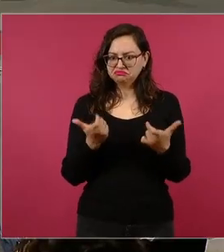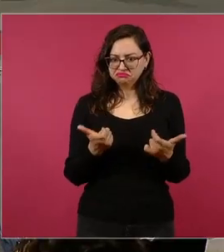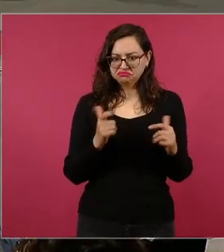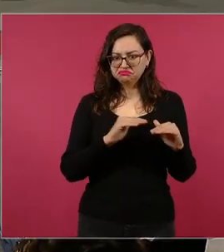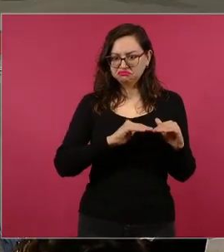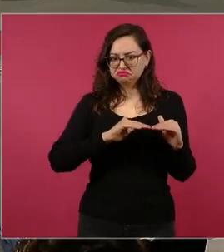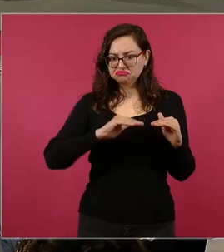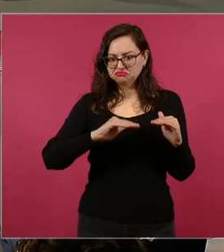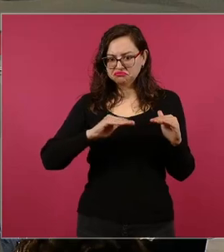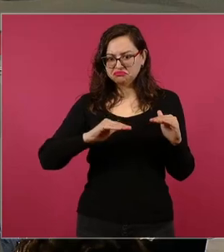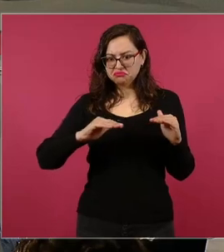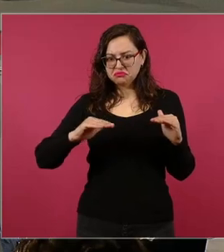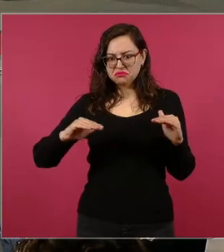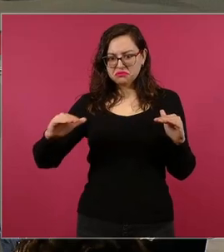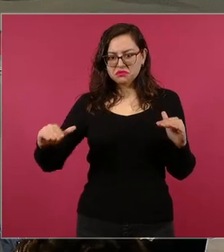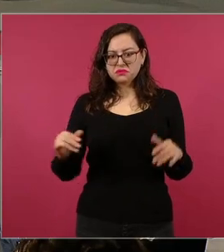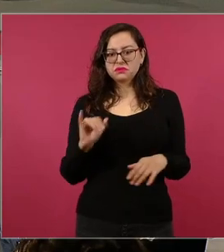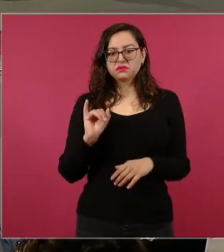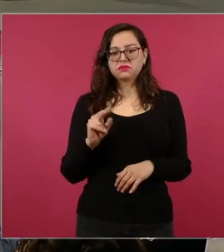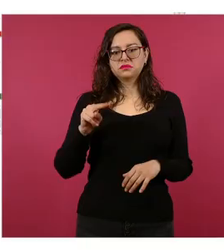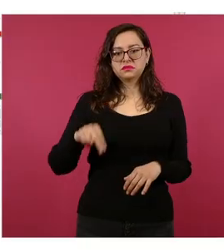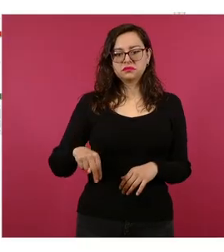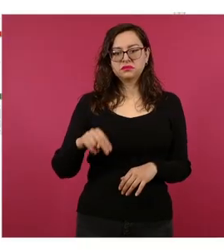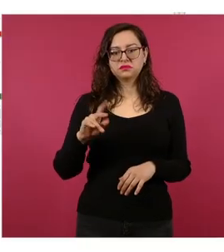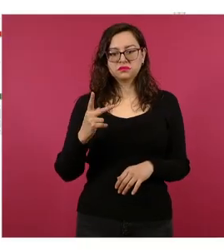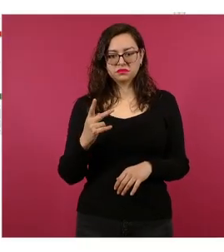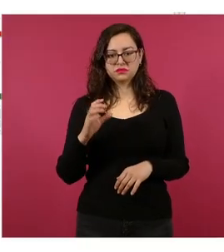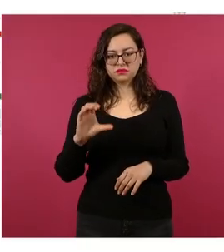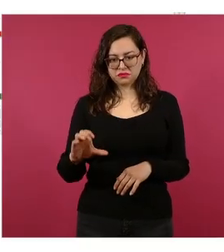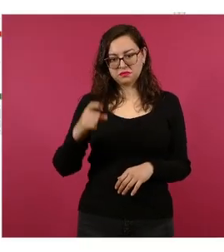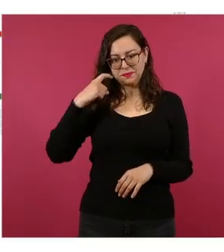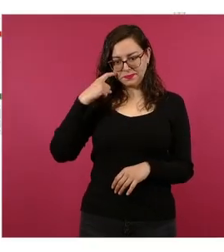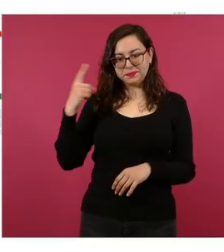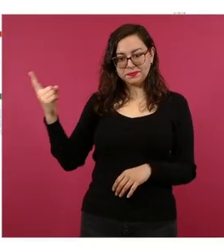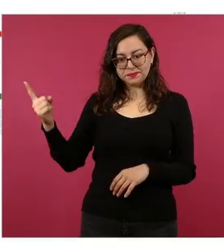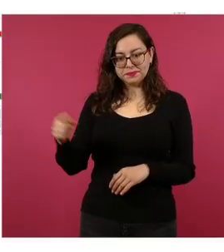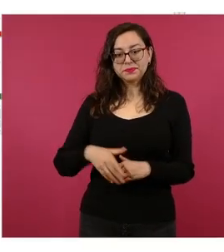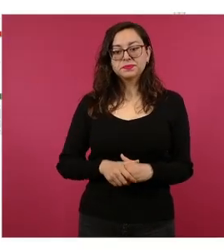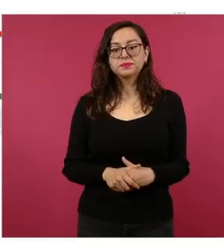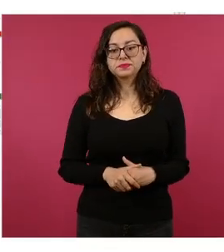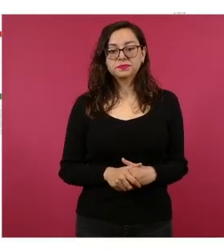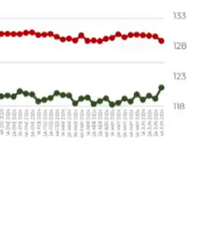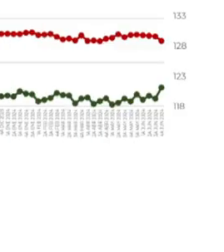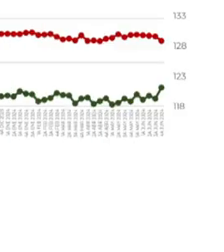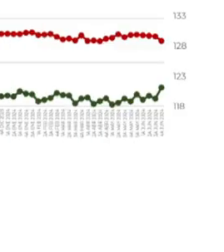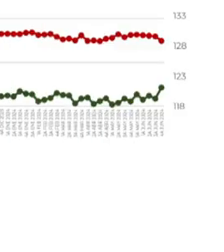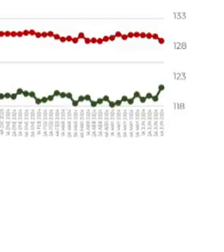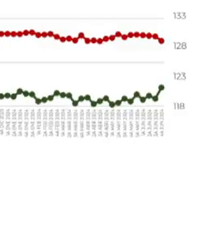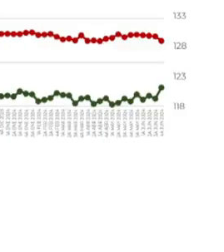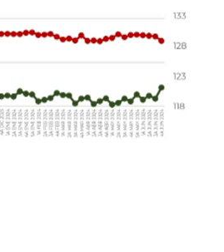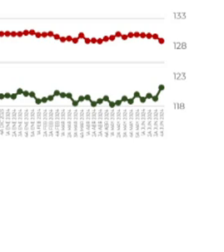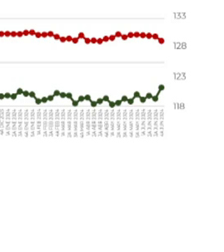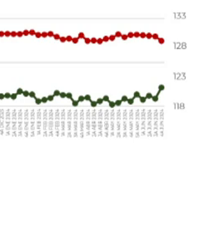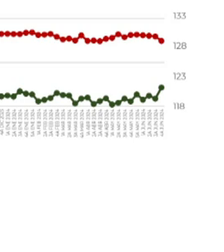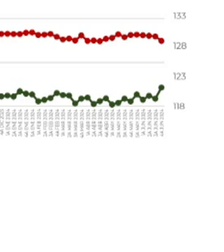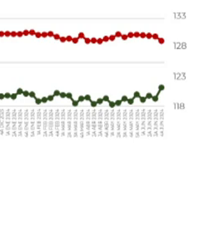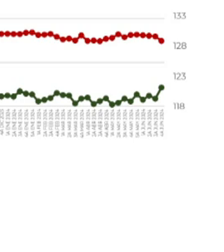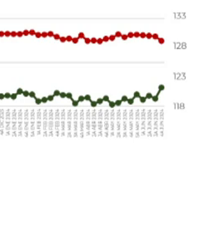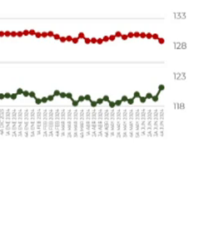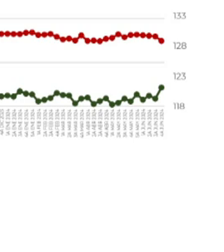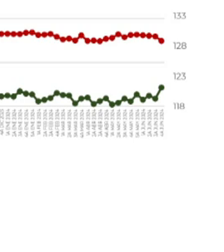solamente en el Índice Nacional de Precios al Consumidor en el rubro de alimentos, sino que en cuanto a los precios de esta canasta